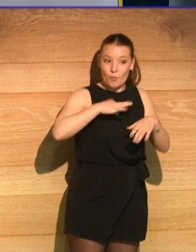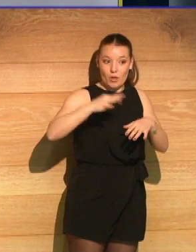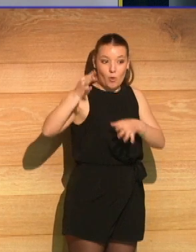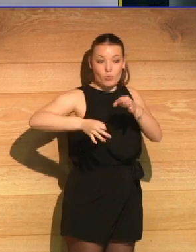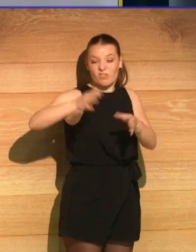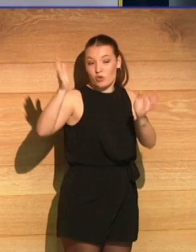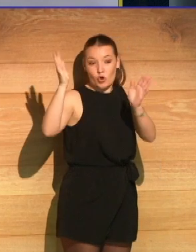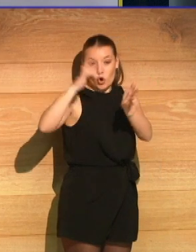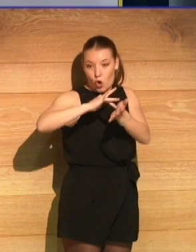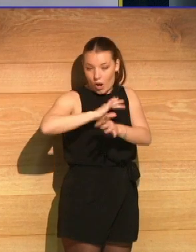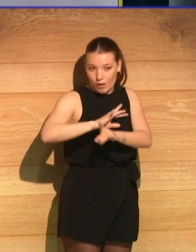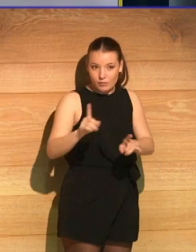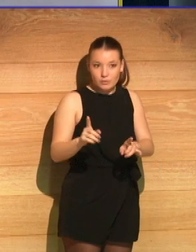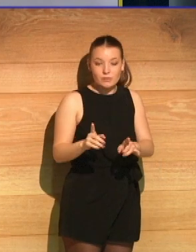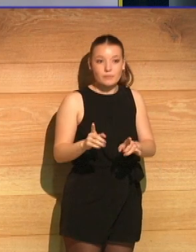¿no?